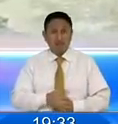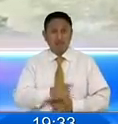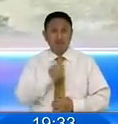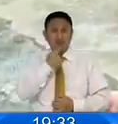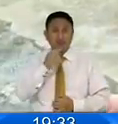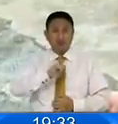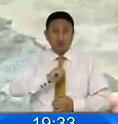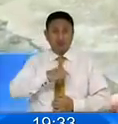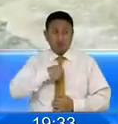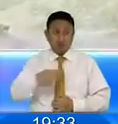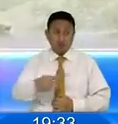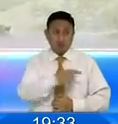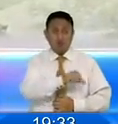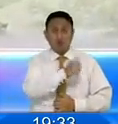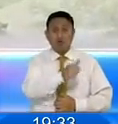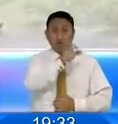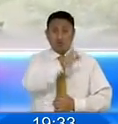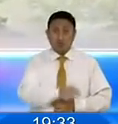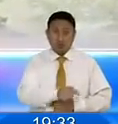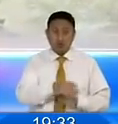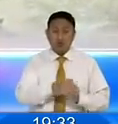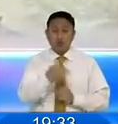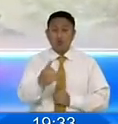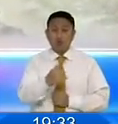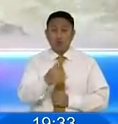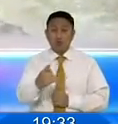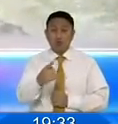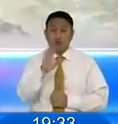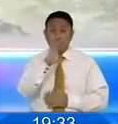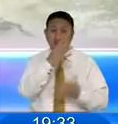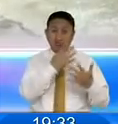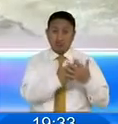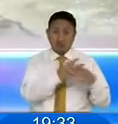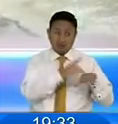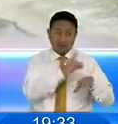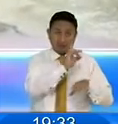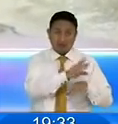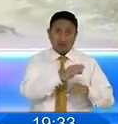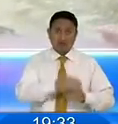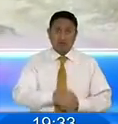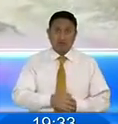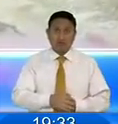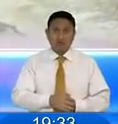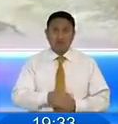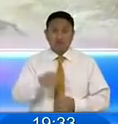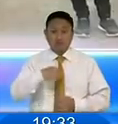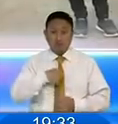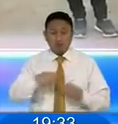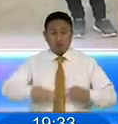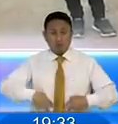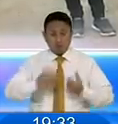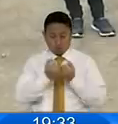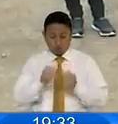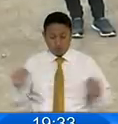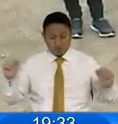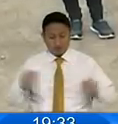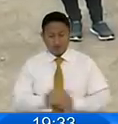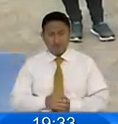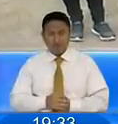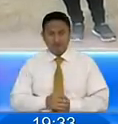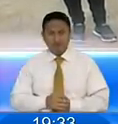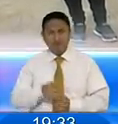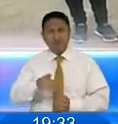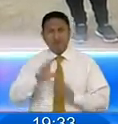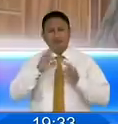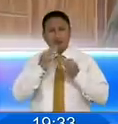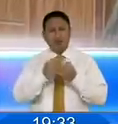tenía pacientes, que venía dejándole a un paciente de Carcelén. Ahí dice, yo he salvado tantas vidas. La familia empezó a sospechar que algo